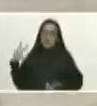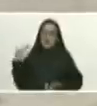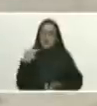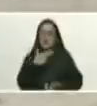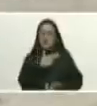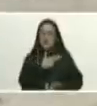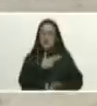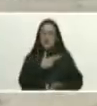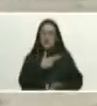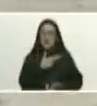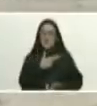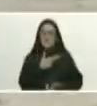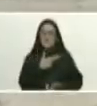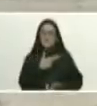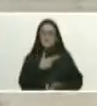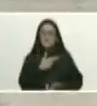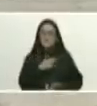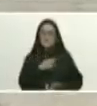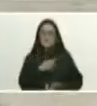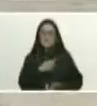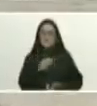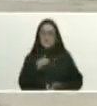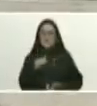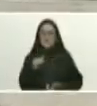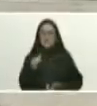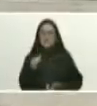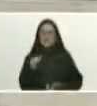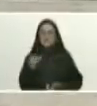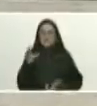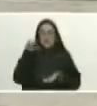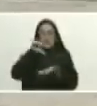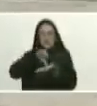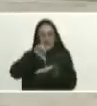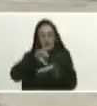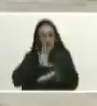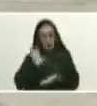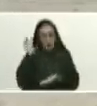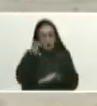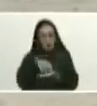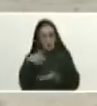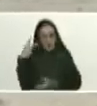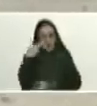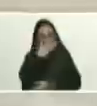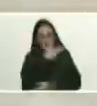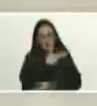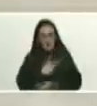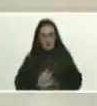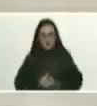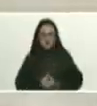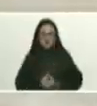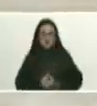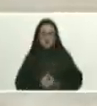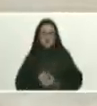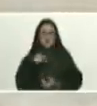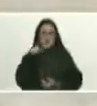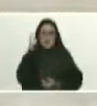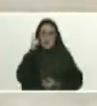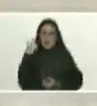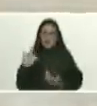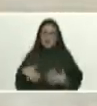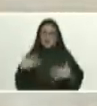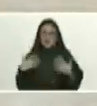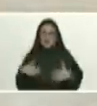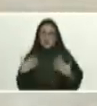la Caco Central, donde aquel día fue para nosotros como,